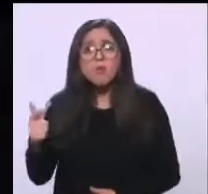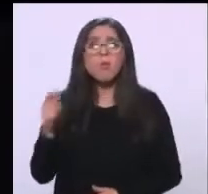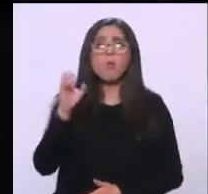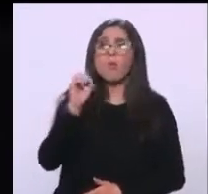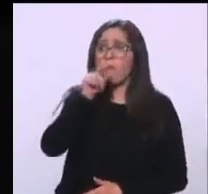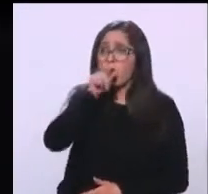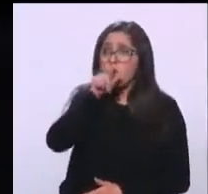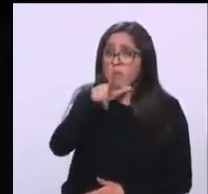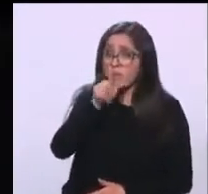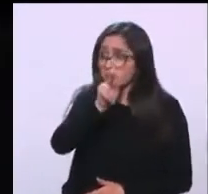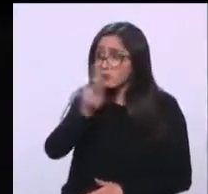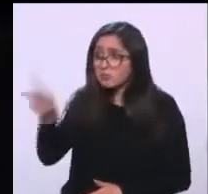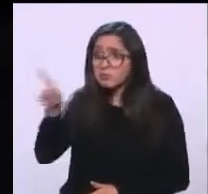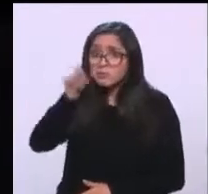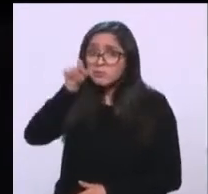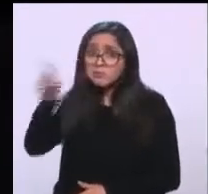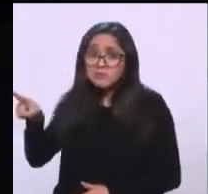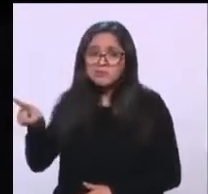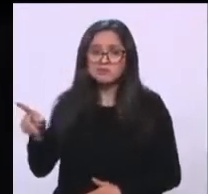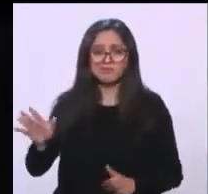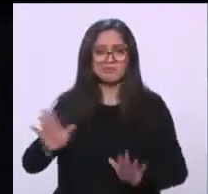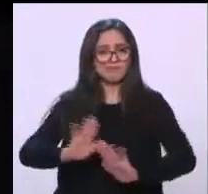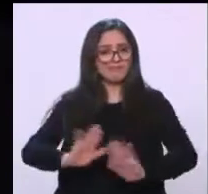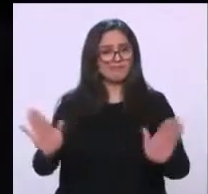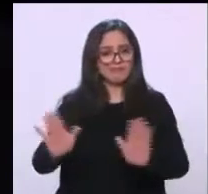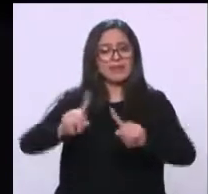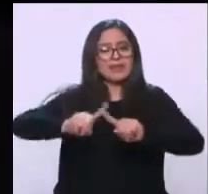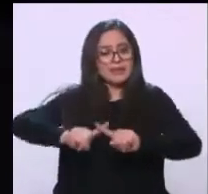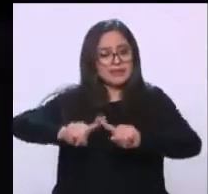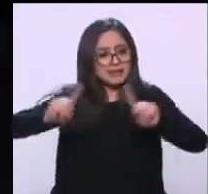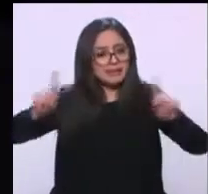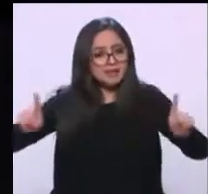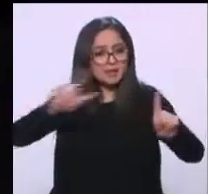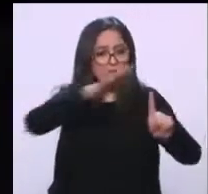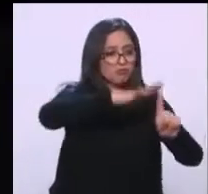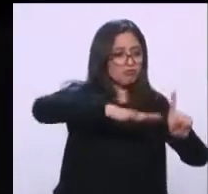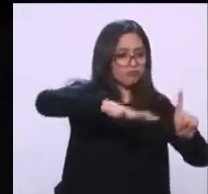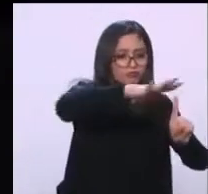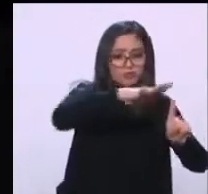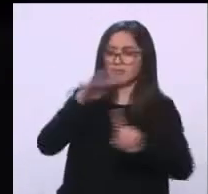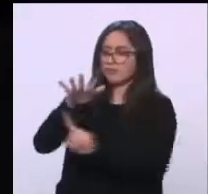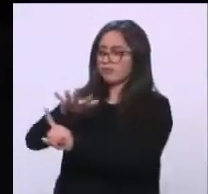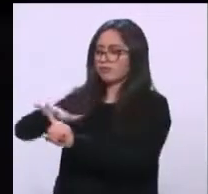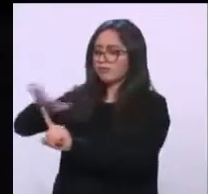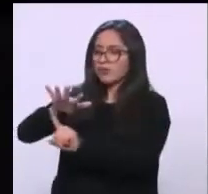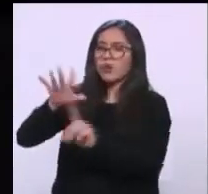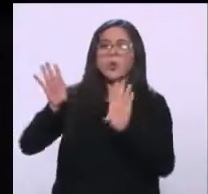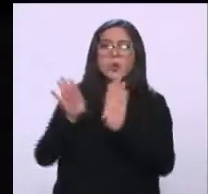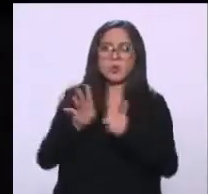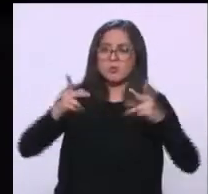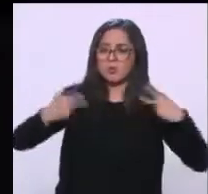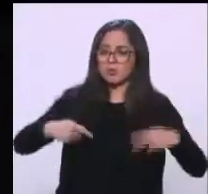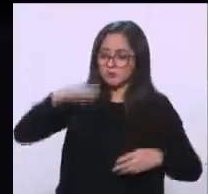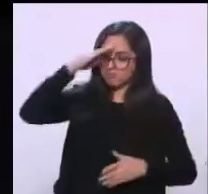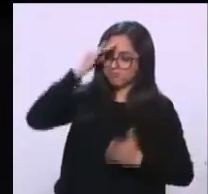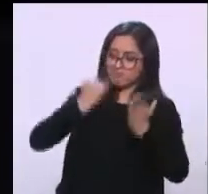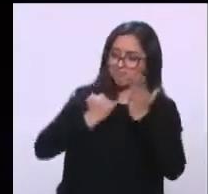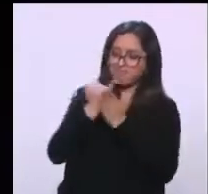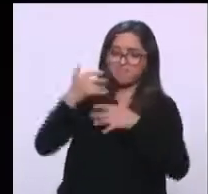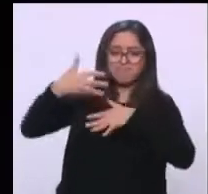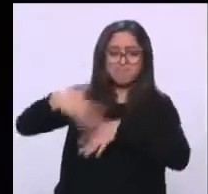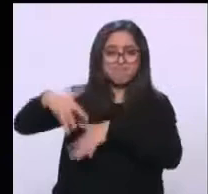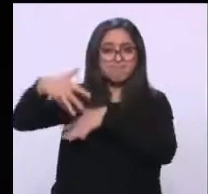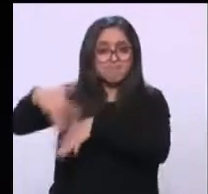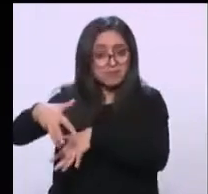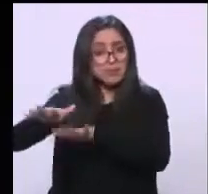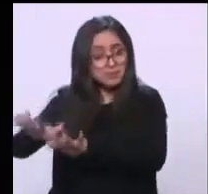¿no? Entonces es clara la diferencia en el contexto de cómo se puede protestar en un lugar y en el otro, y eso es algo que en la